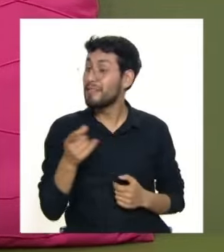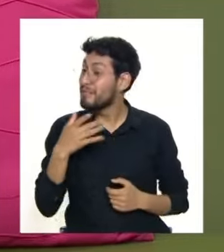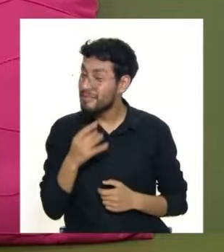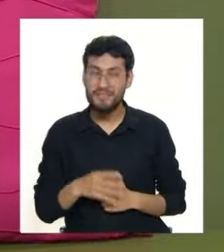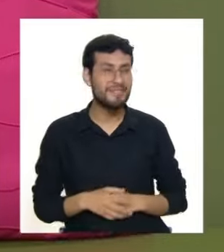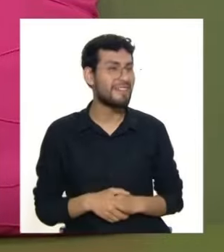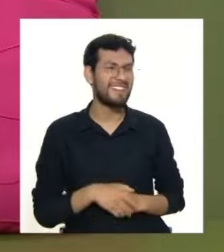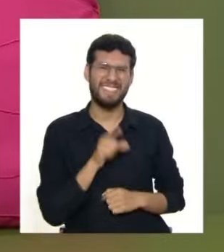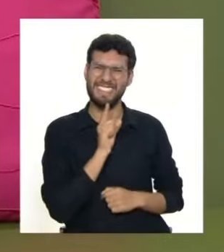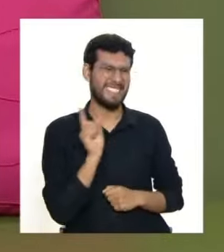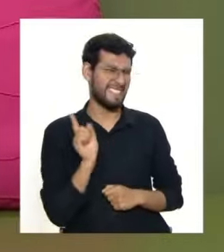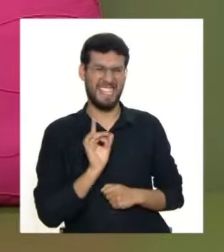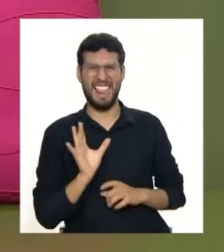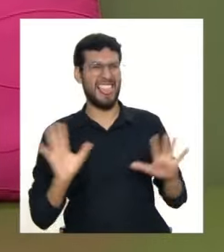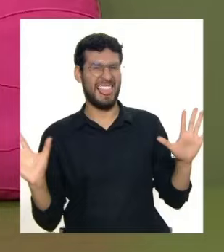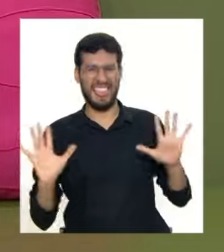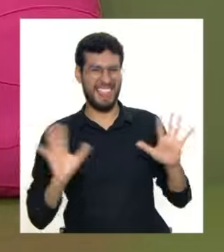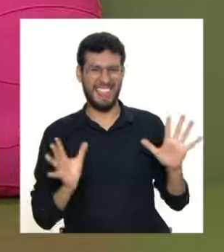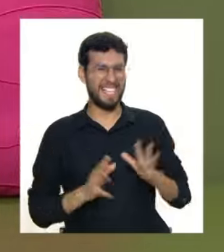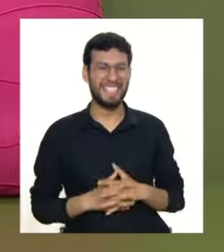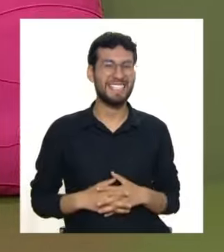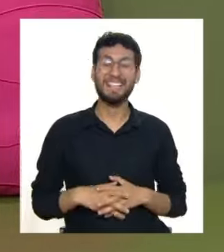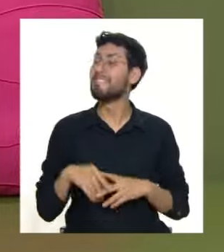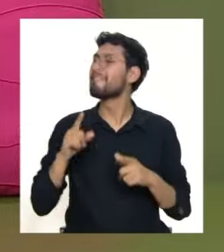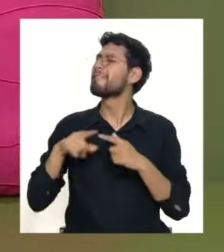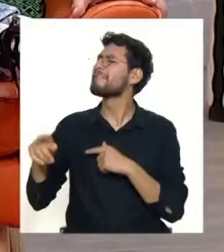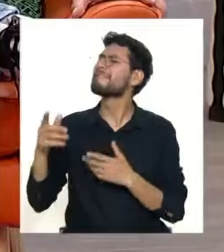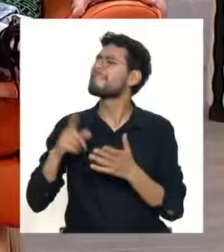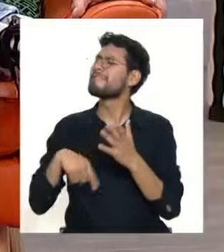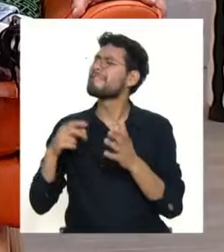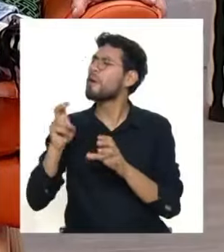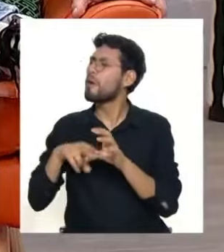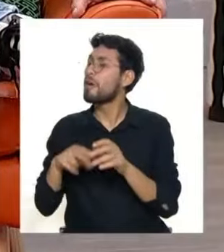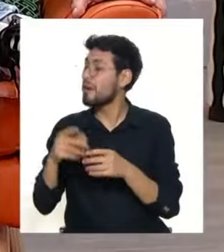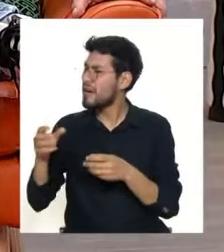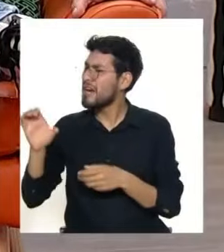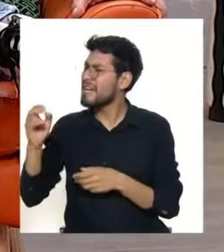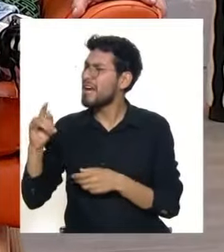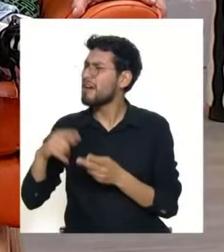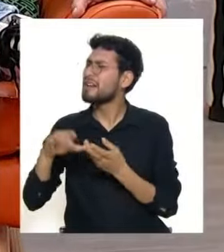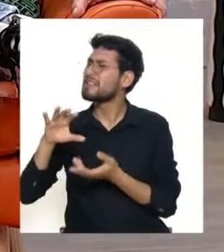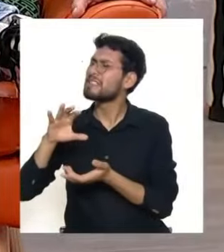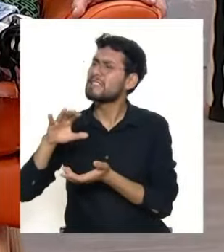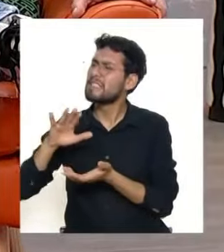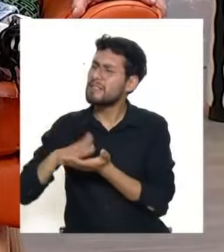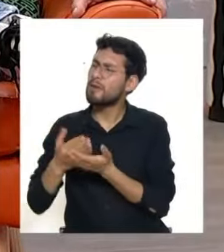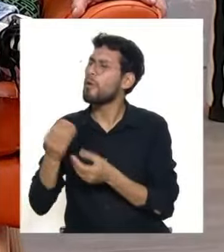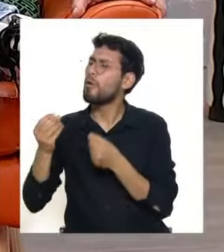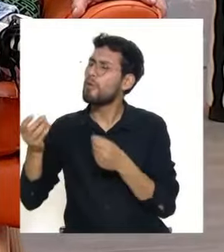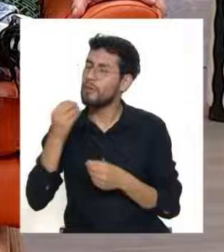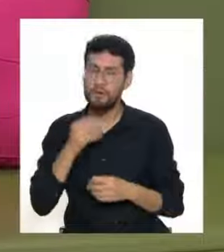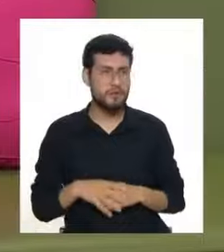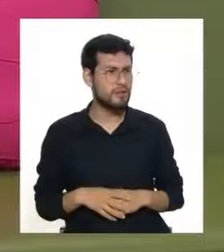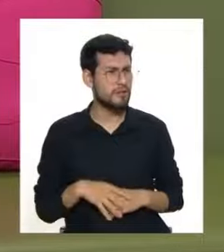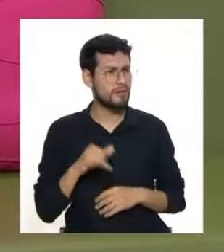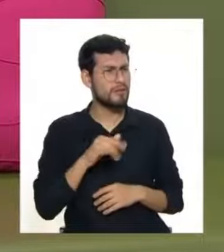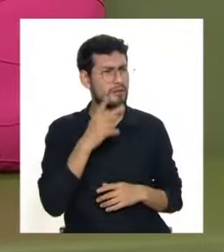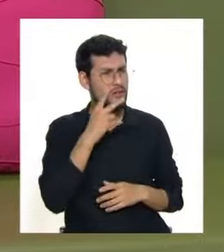gustó? No, me gustó. No. Pero ¿en qué presentación? ¿En chactado, chicharrón? ¿Cómo lo comiste? Era como